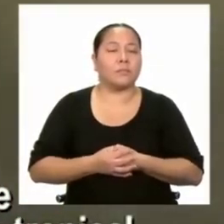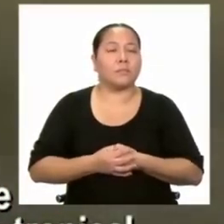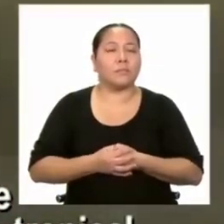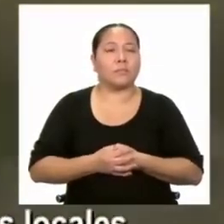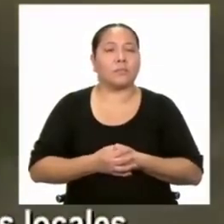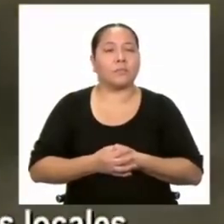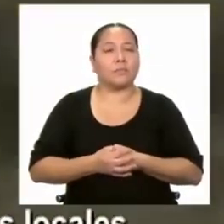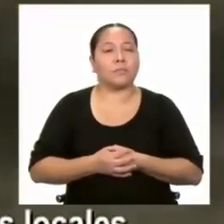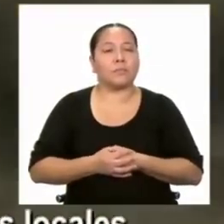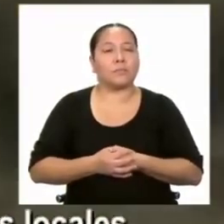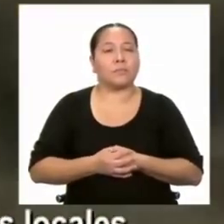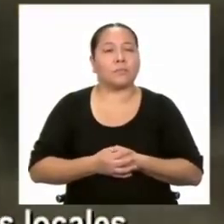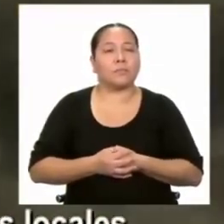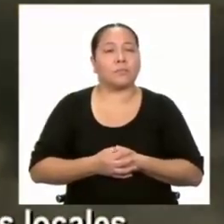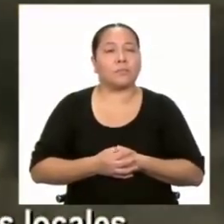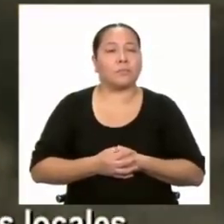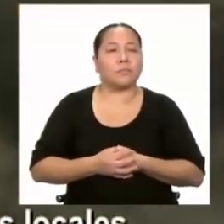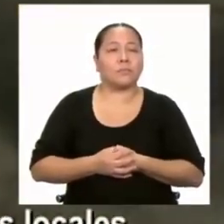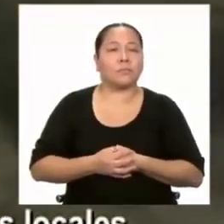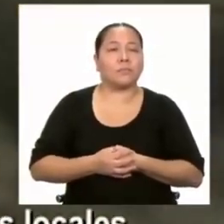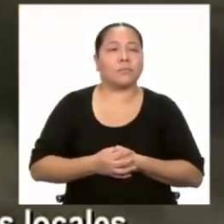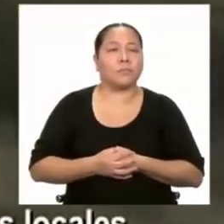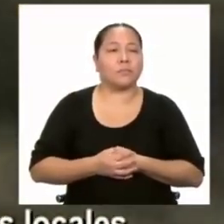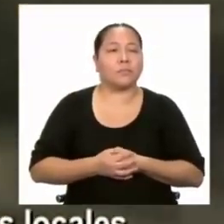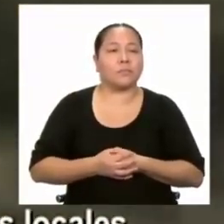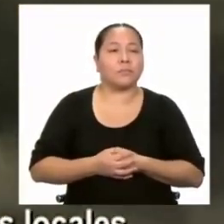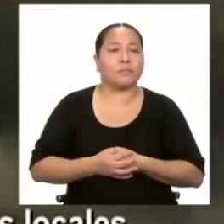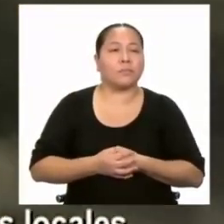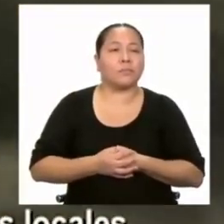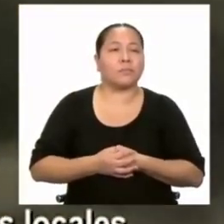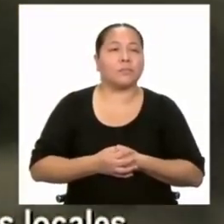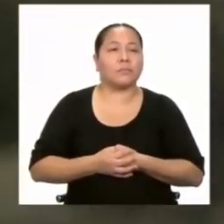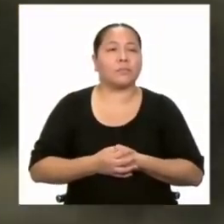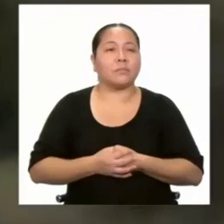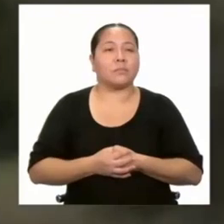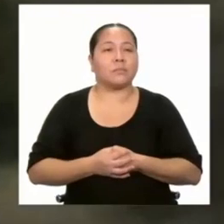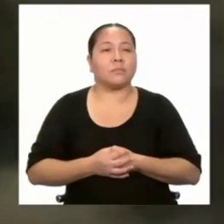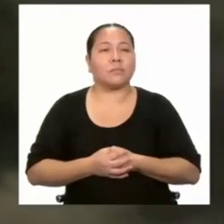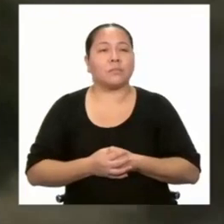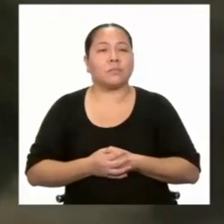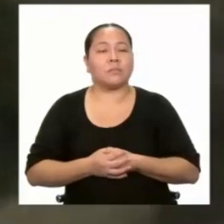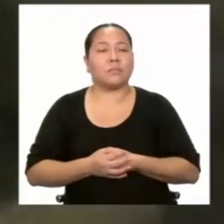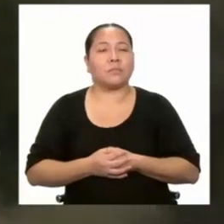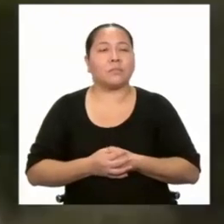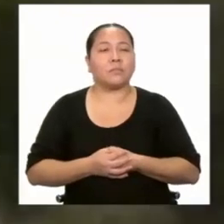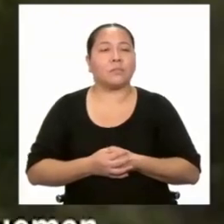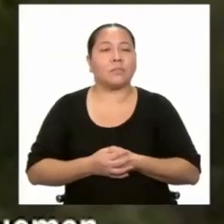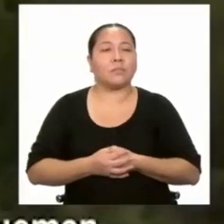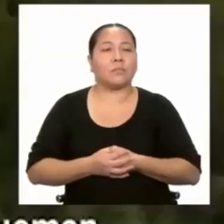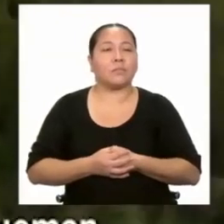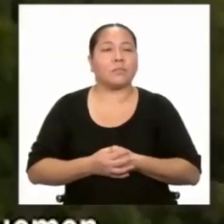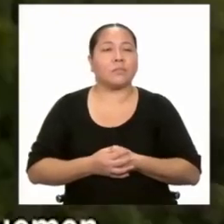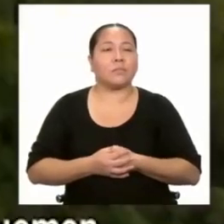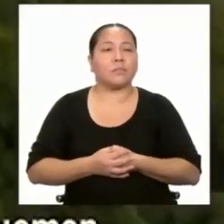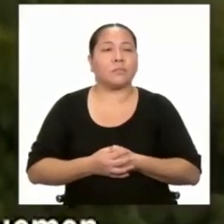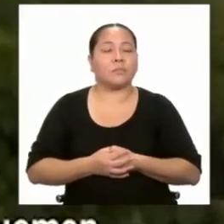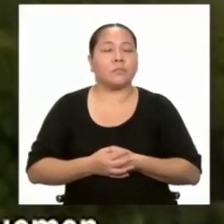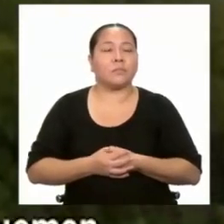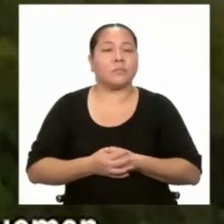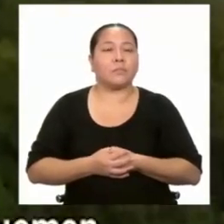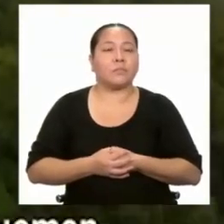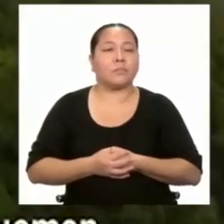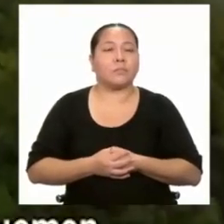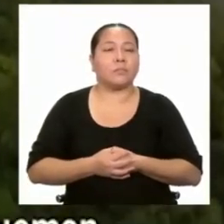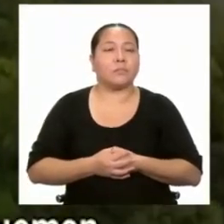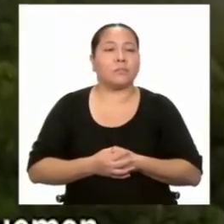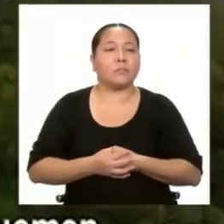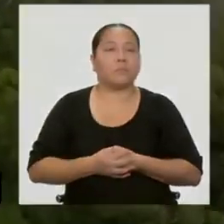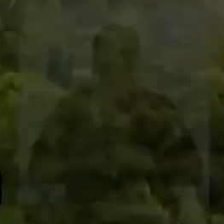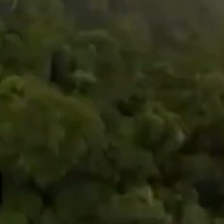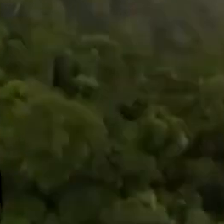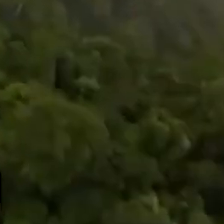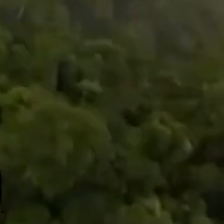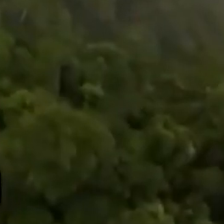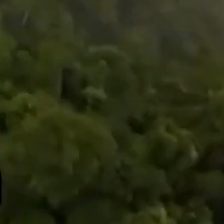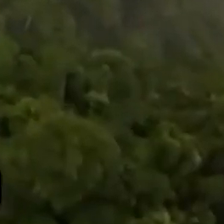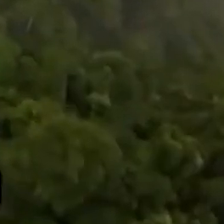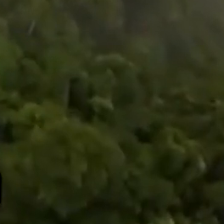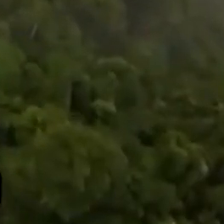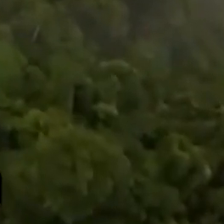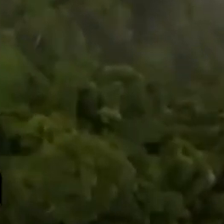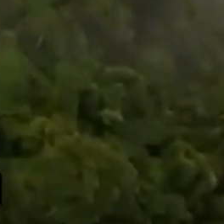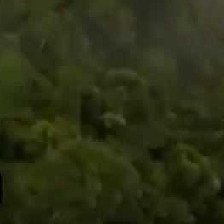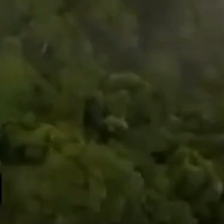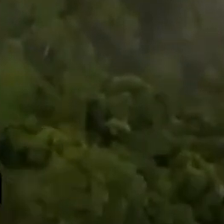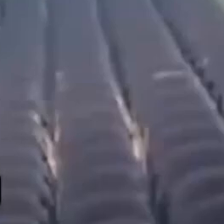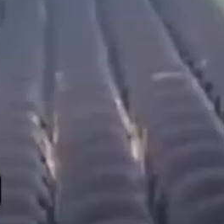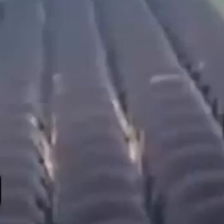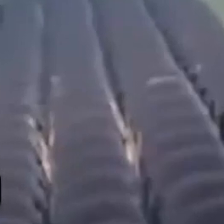rainforest protection. Sting and I want to encourage rainforest nations to not slash and burn. So we